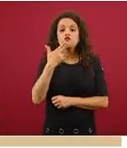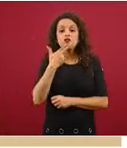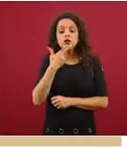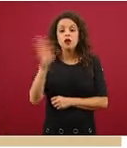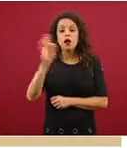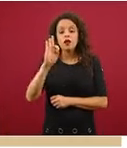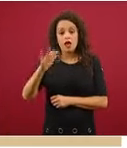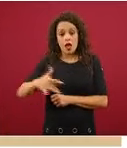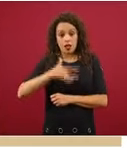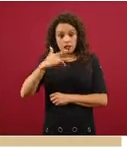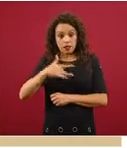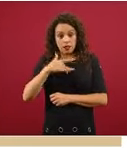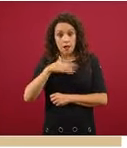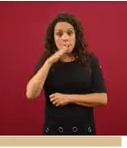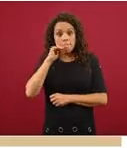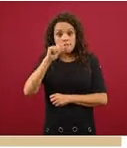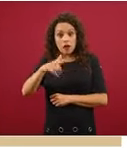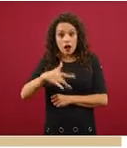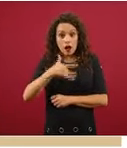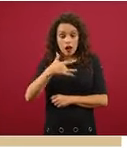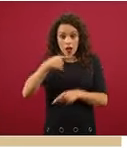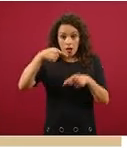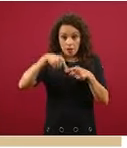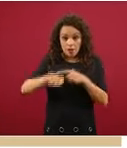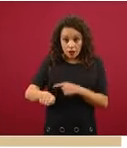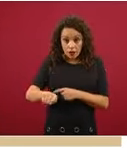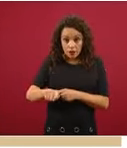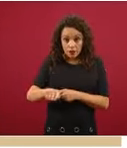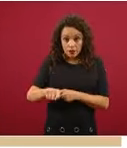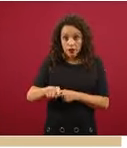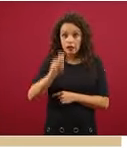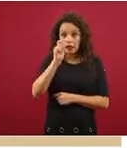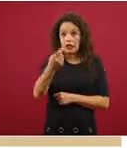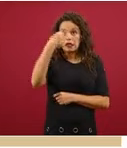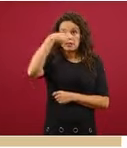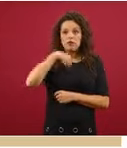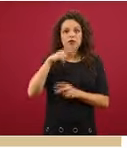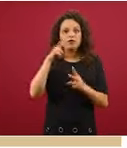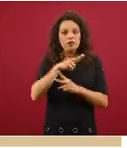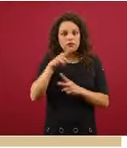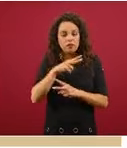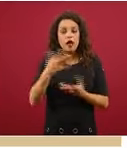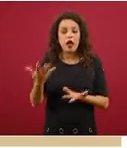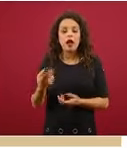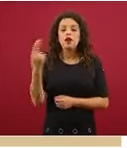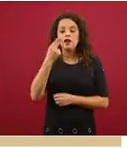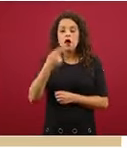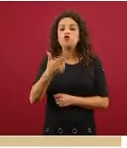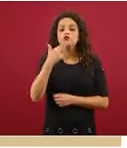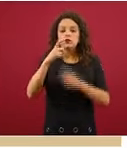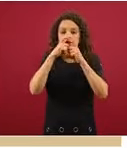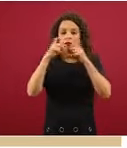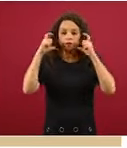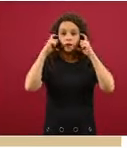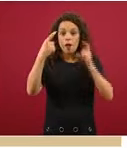respiratorios deben usar cubreboca para proteger a los demás. Hay